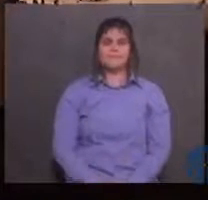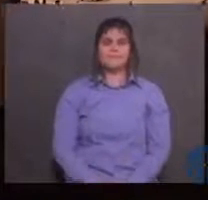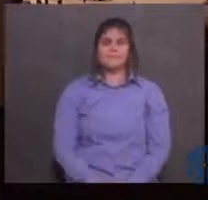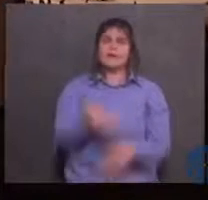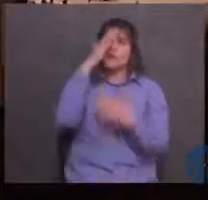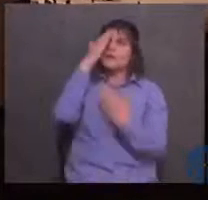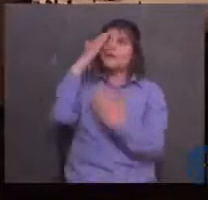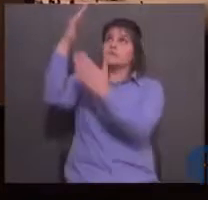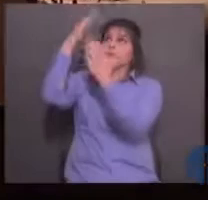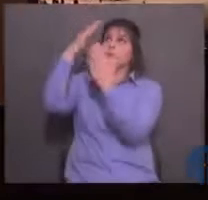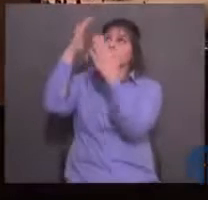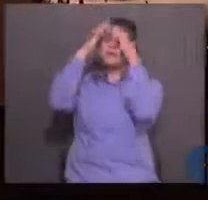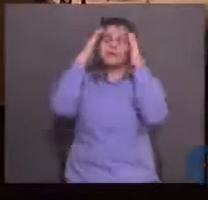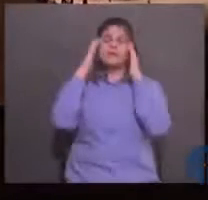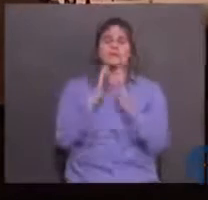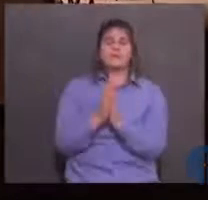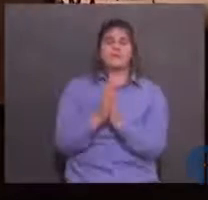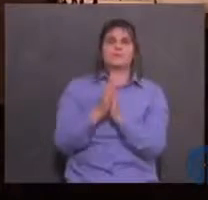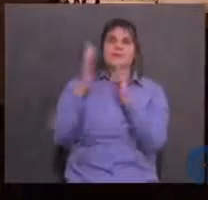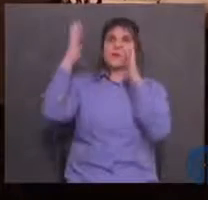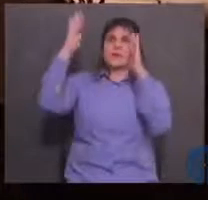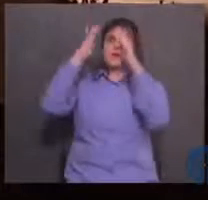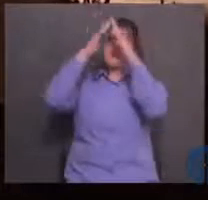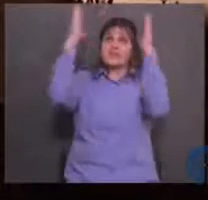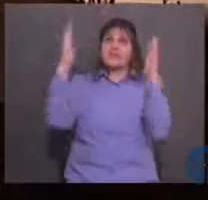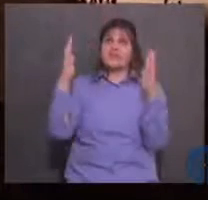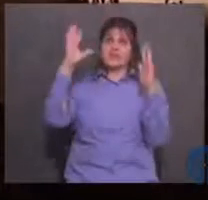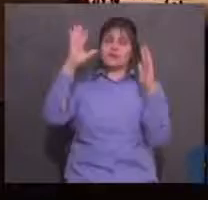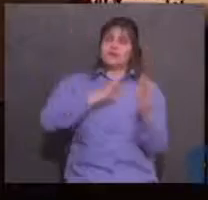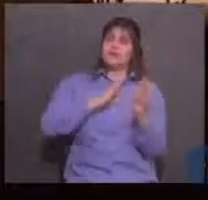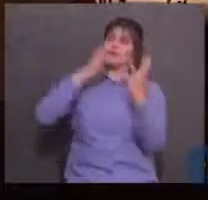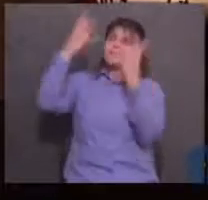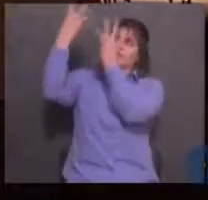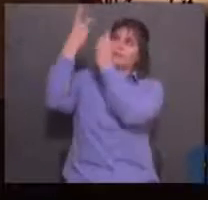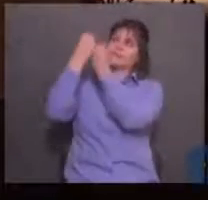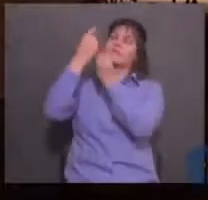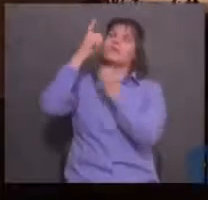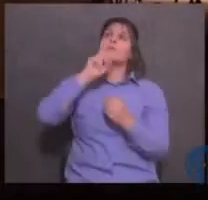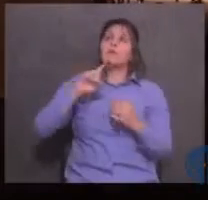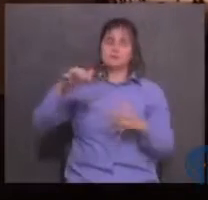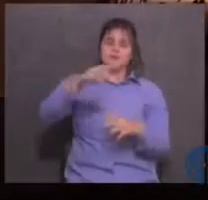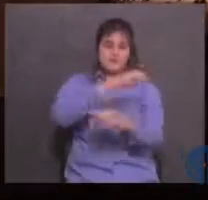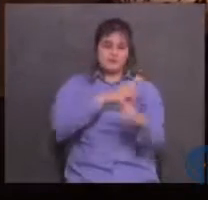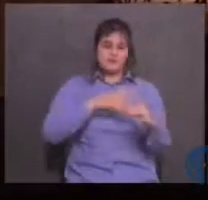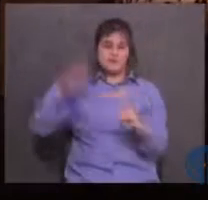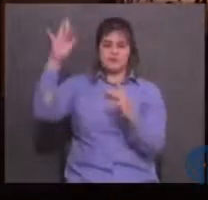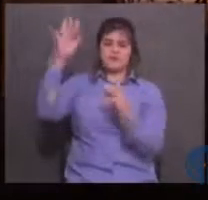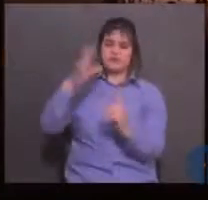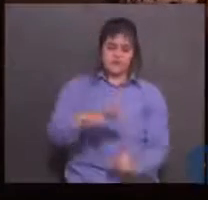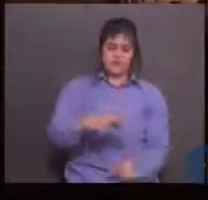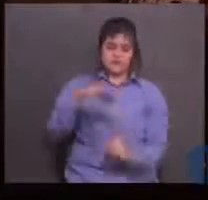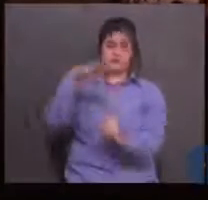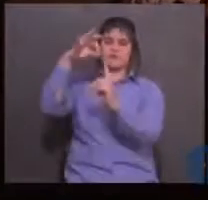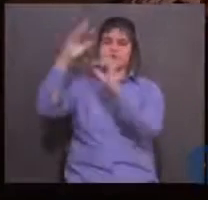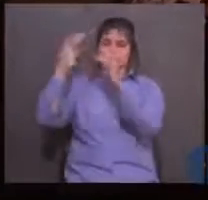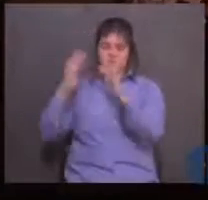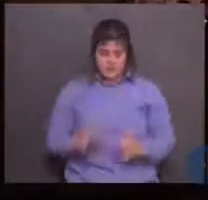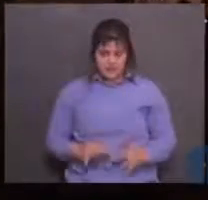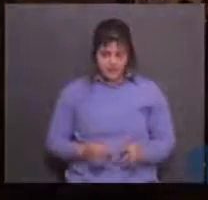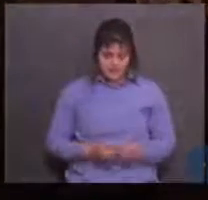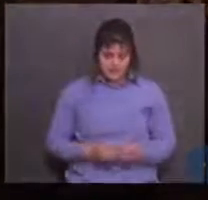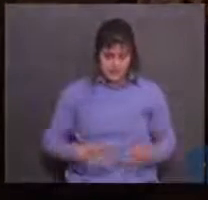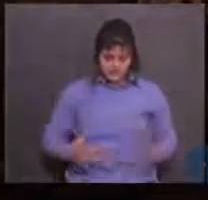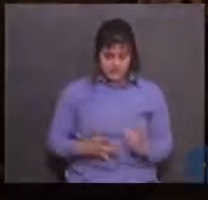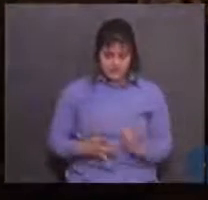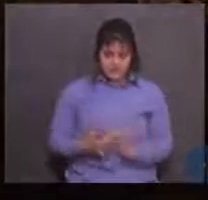Dios te salve María, llena eres de gracia, el Señor está contigo. Bendita tú eres entre todas las mujeres, y bendito